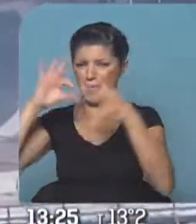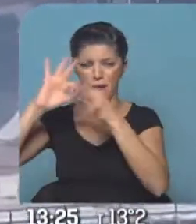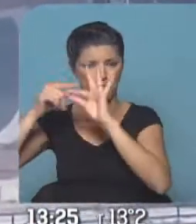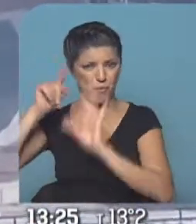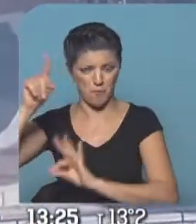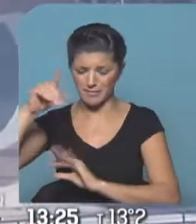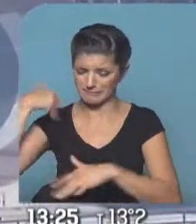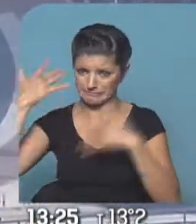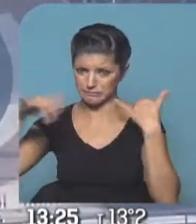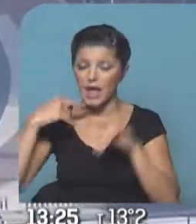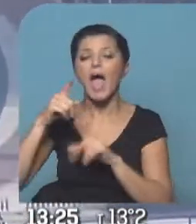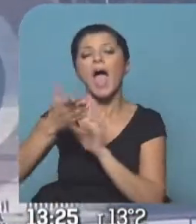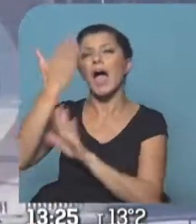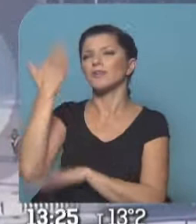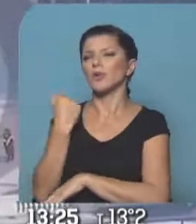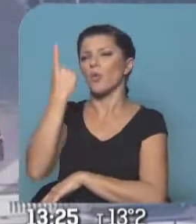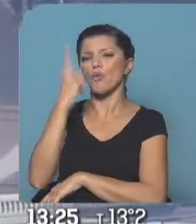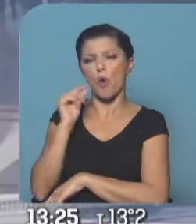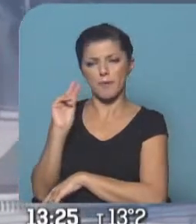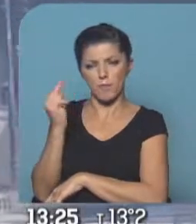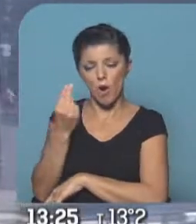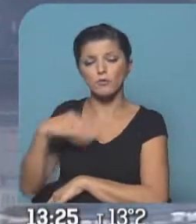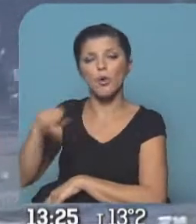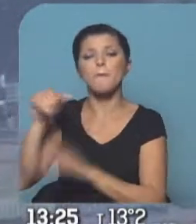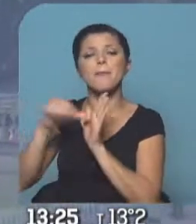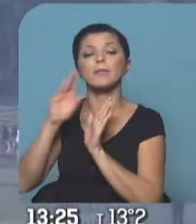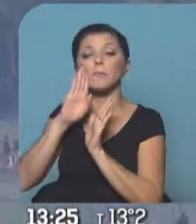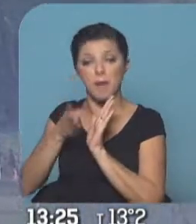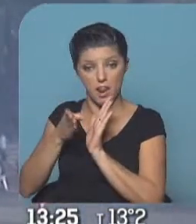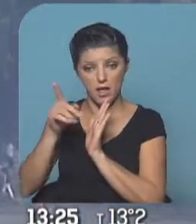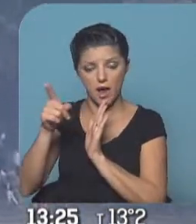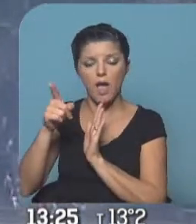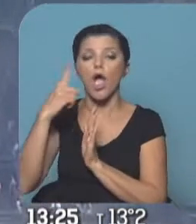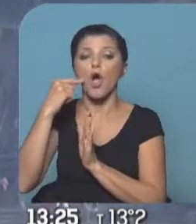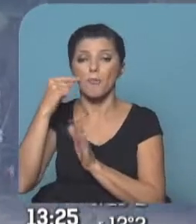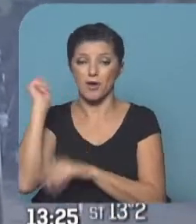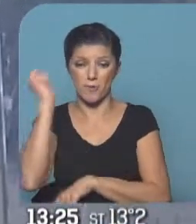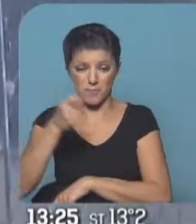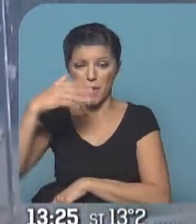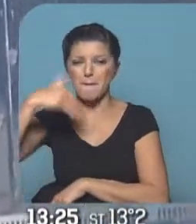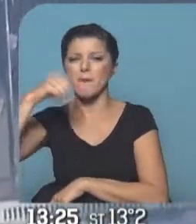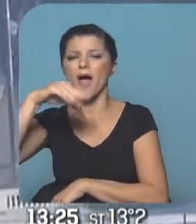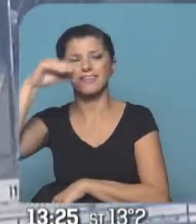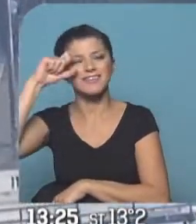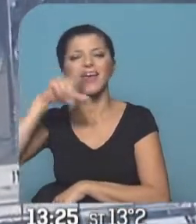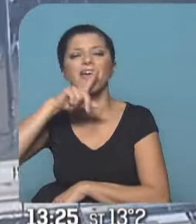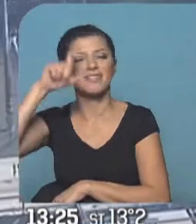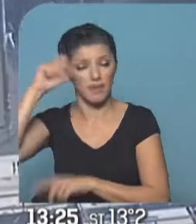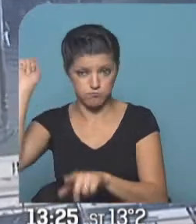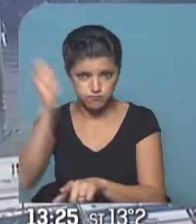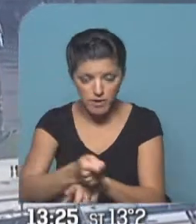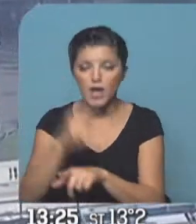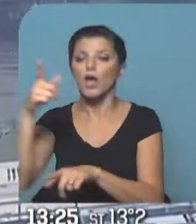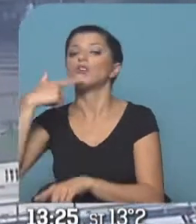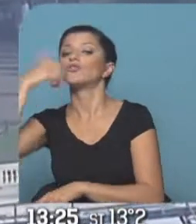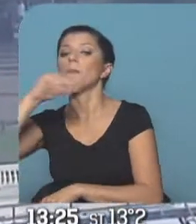hubo un hombre abatido esto ocurrió en bélgica un hombre con machete se sabe que es de nacionalidad somalí que atacó a dos